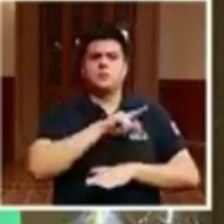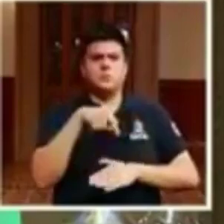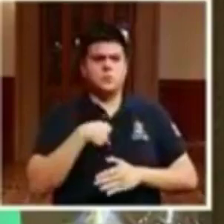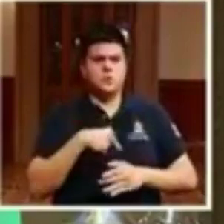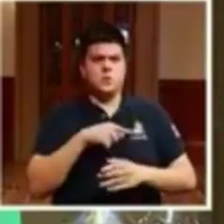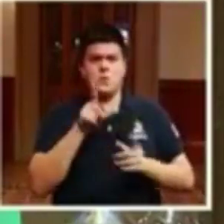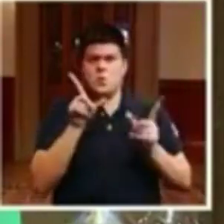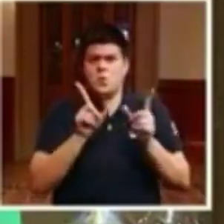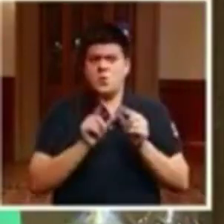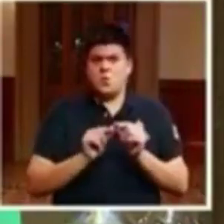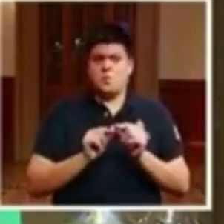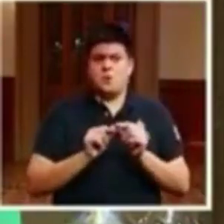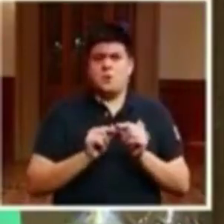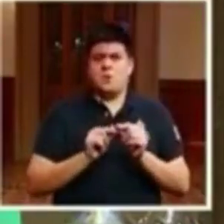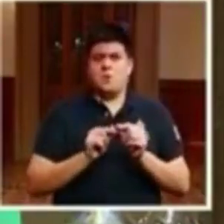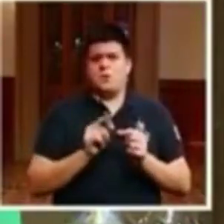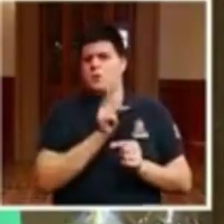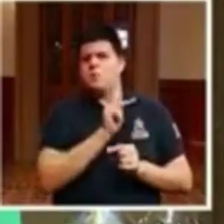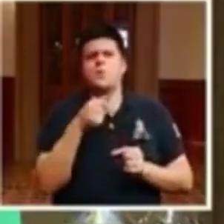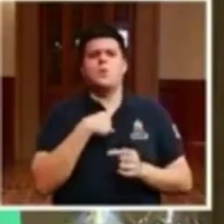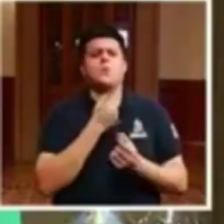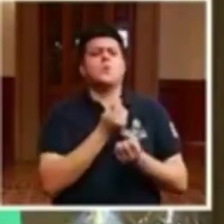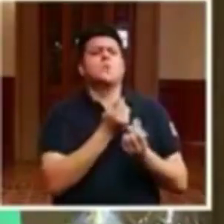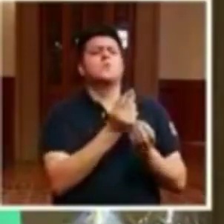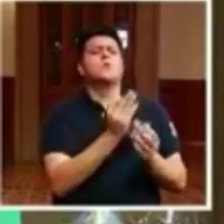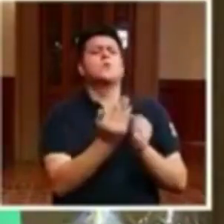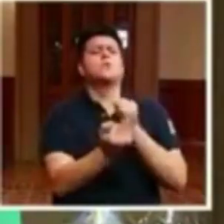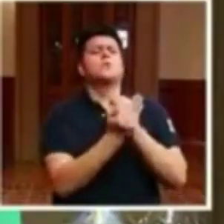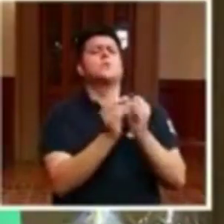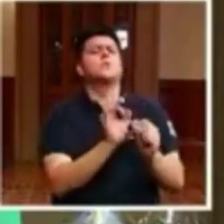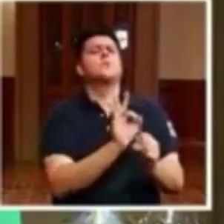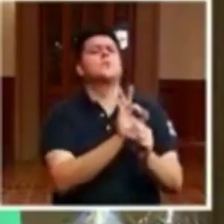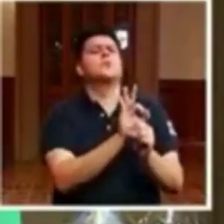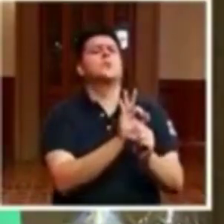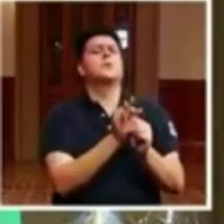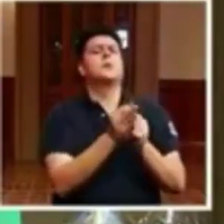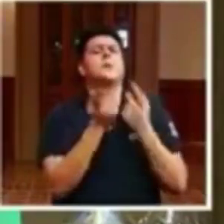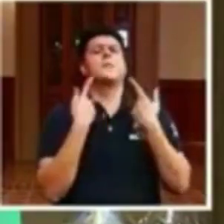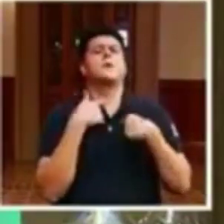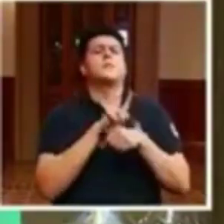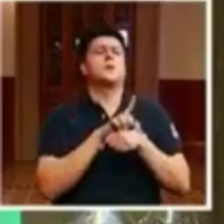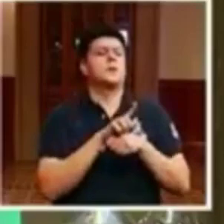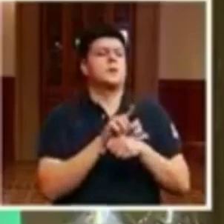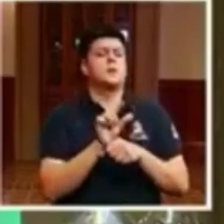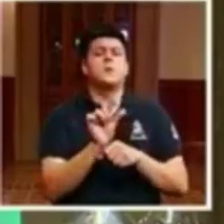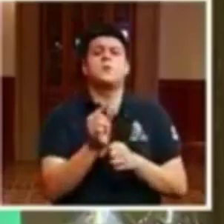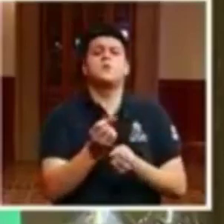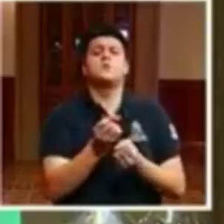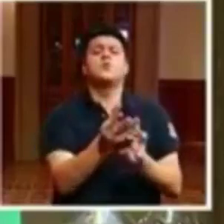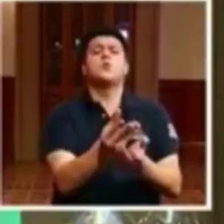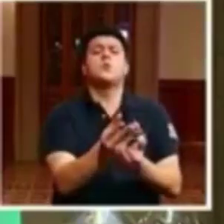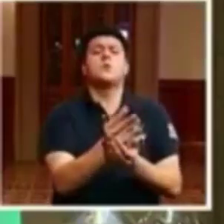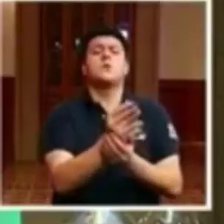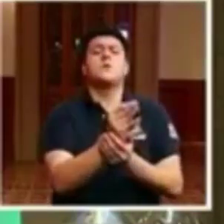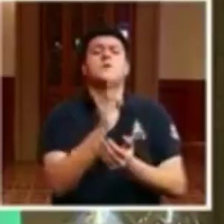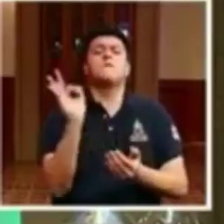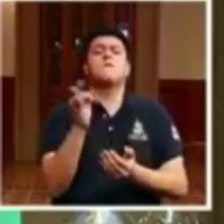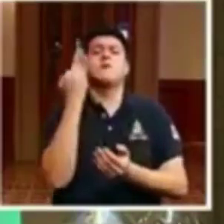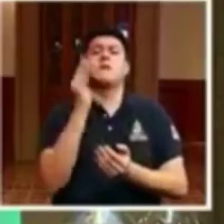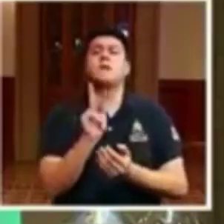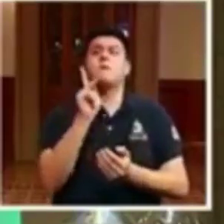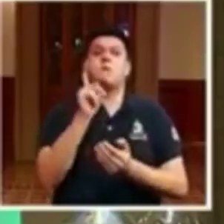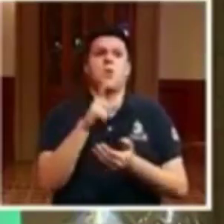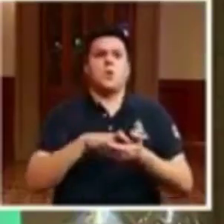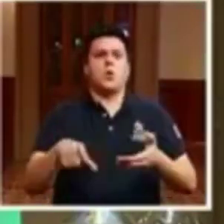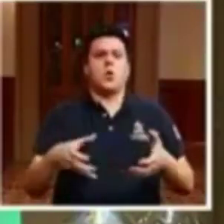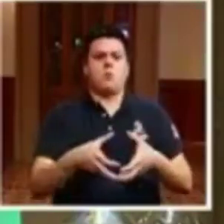mil 431 pacientes con corona virus fue manuel de la boca vasos secretario de salud en el estado quien informó